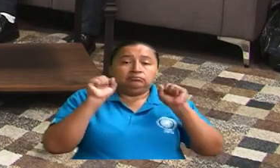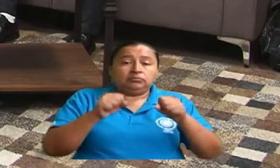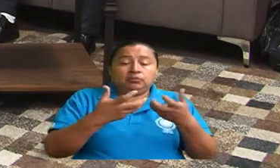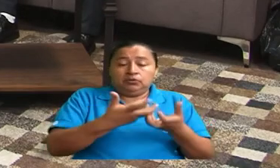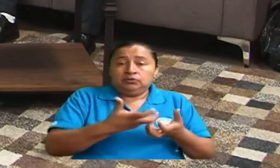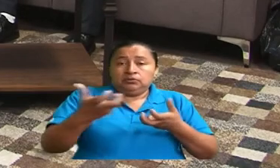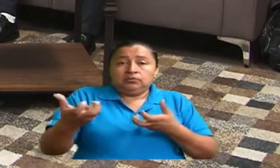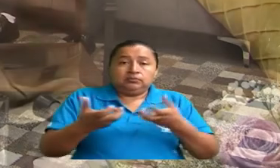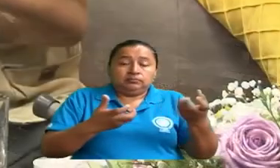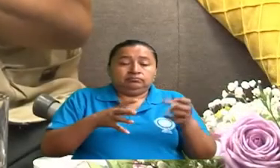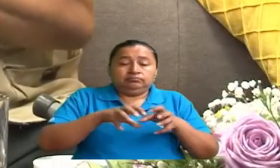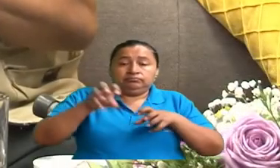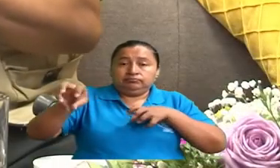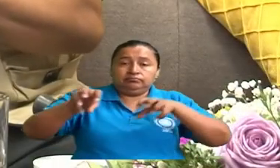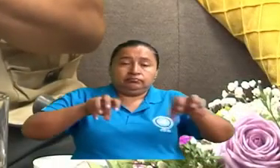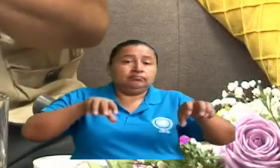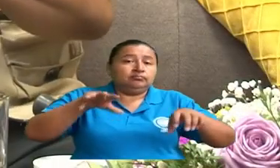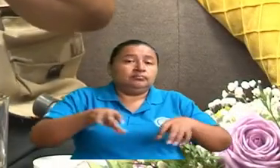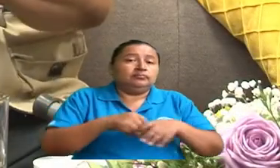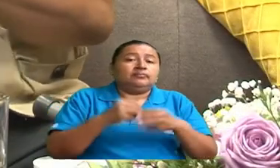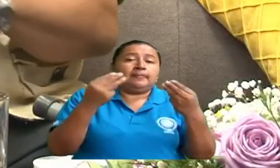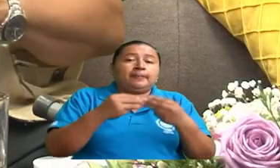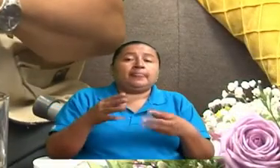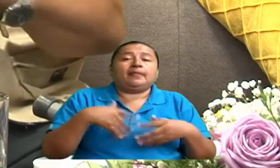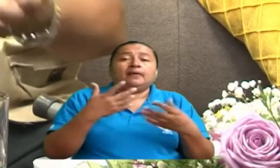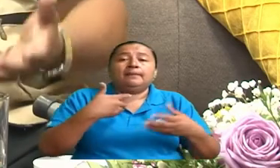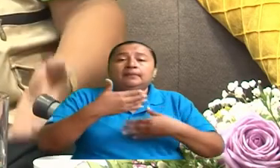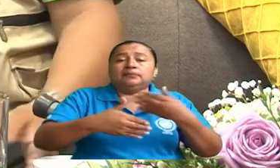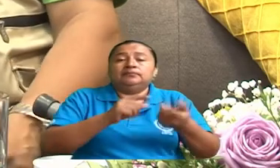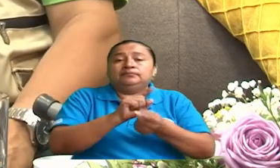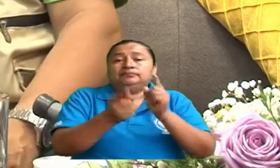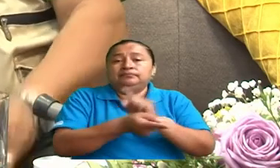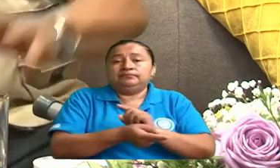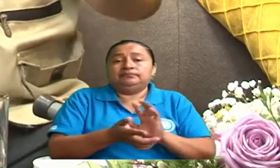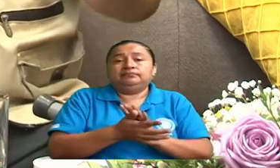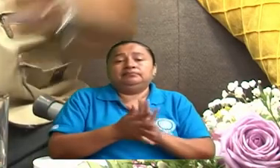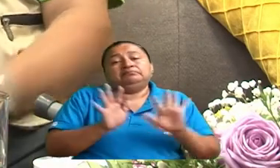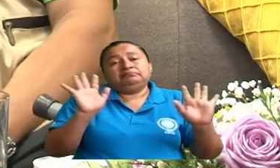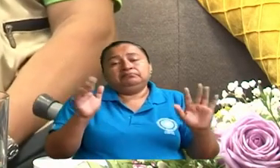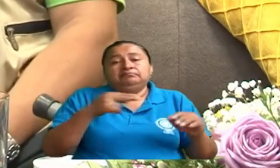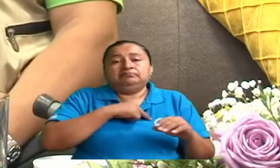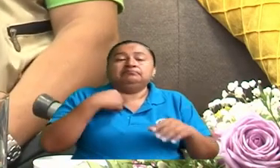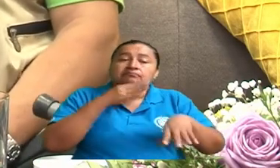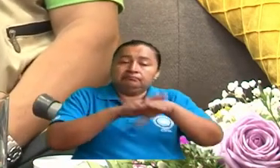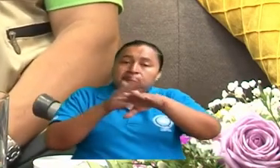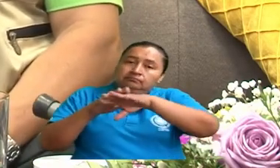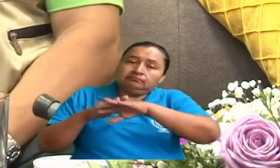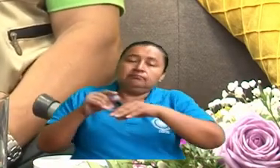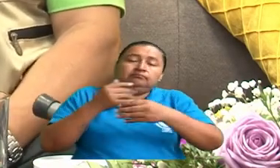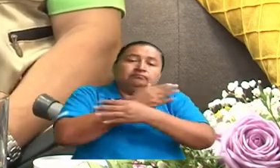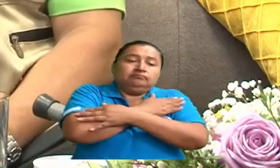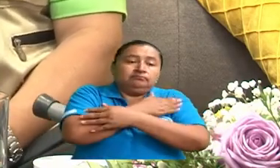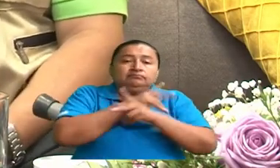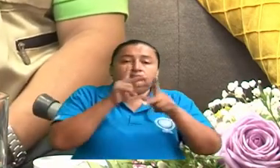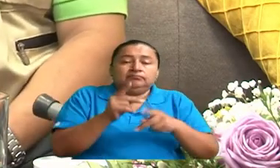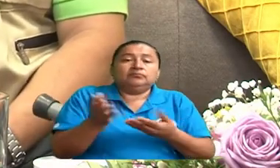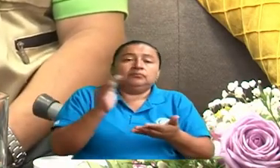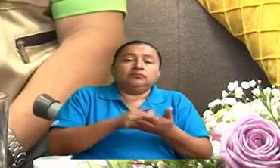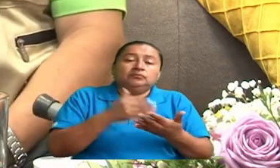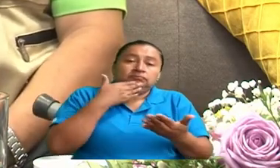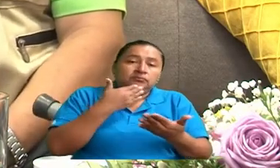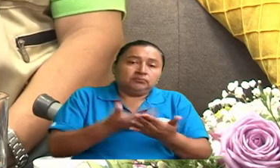separar, seleccionar todo este tipo de materiales y llegar al proceso de transformación. Entonces, nuestro compañero, llamado muy fraterno, una vez más